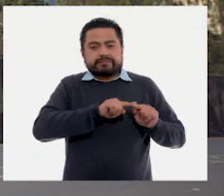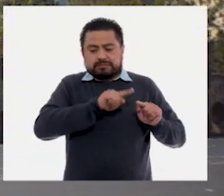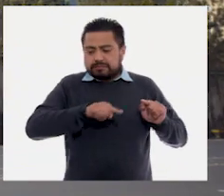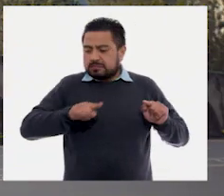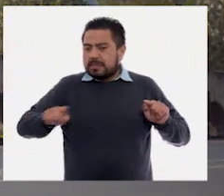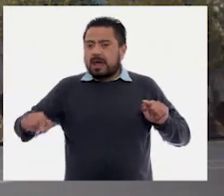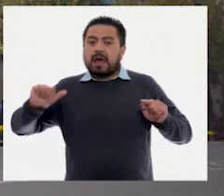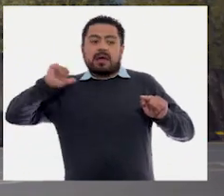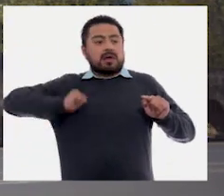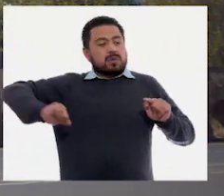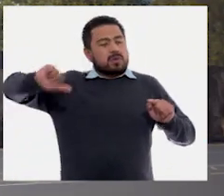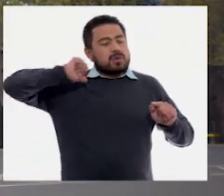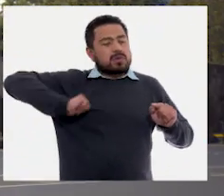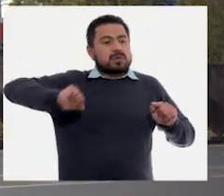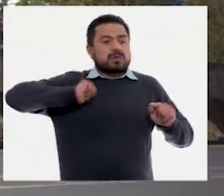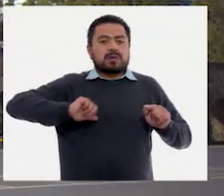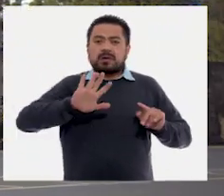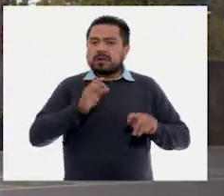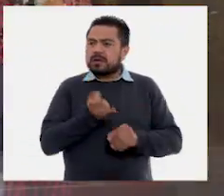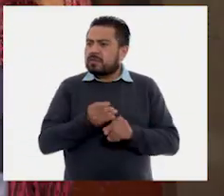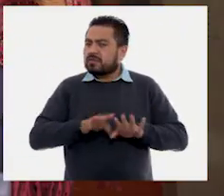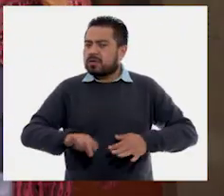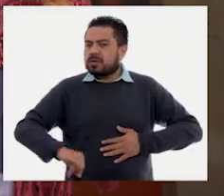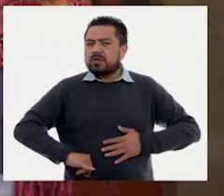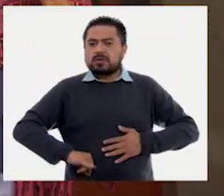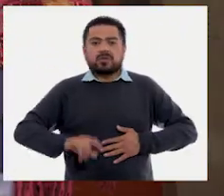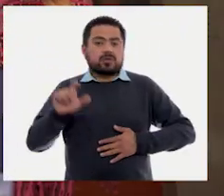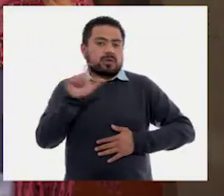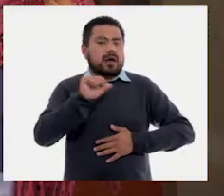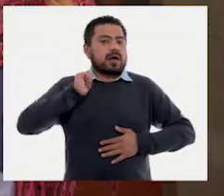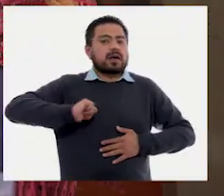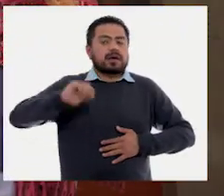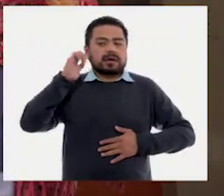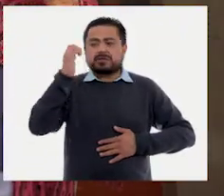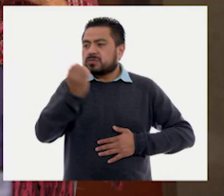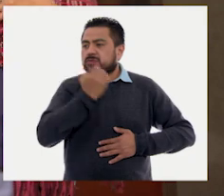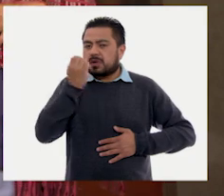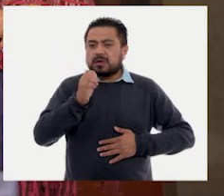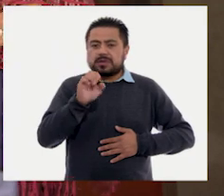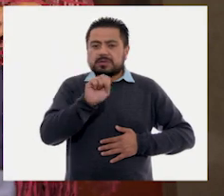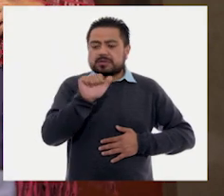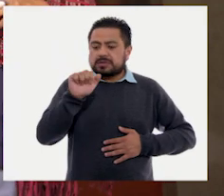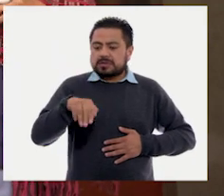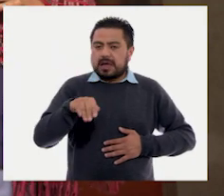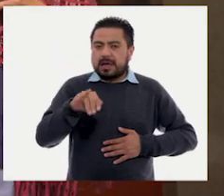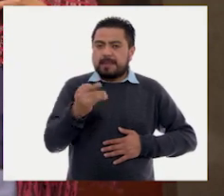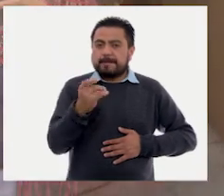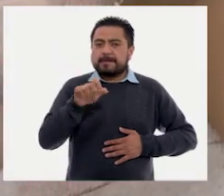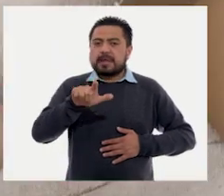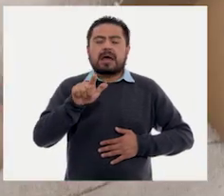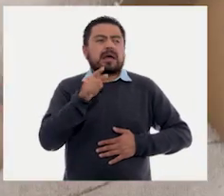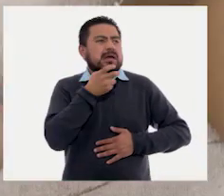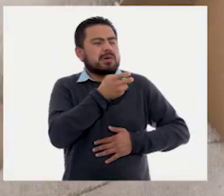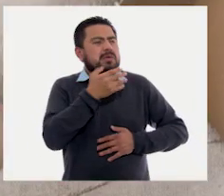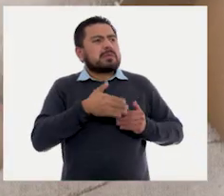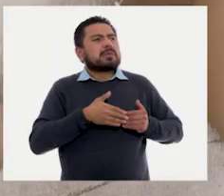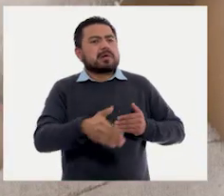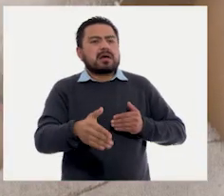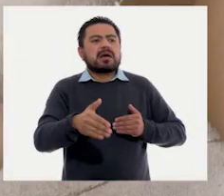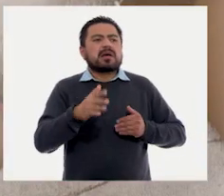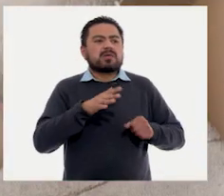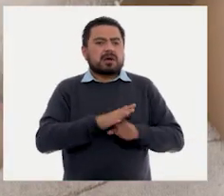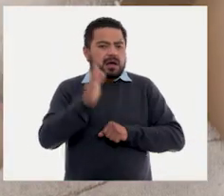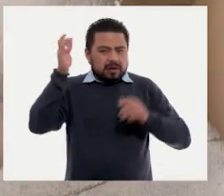antiguo acueducto. Un dato interesante, cuando era el colegio de San Miguel, Allí estuvo presa un tiempo Leona